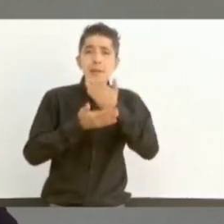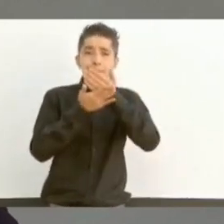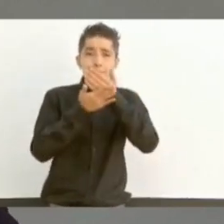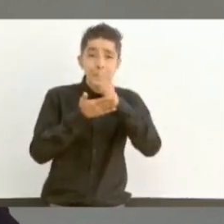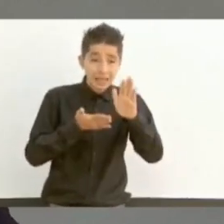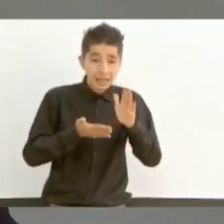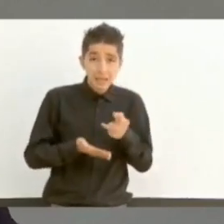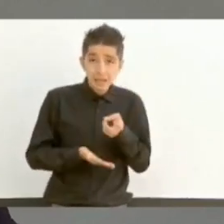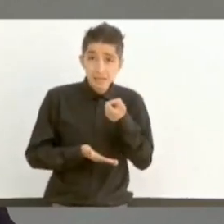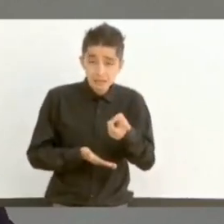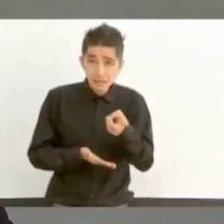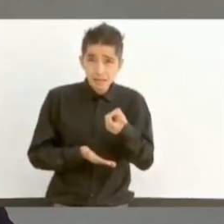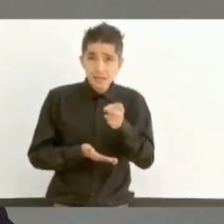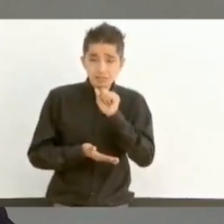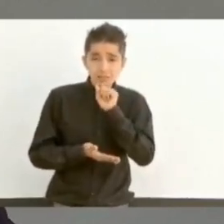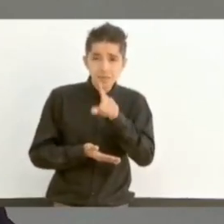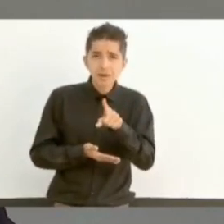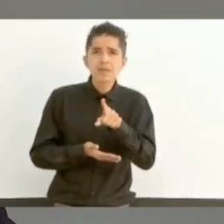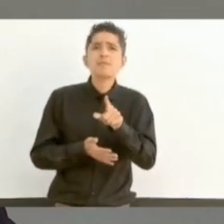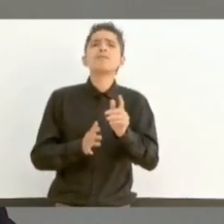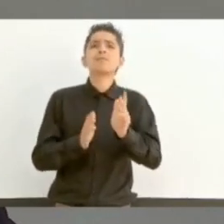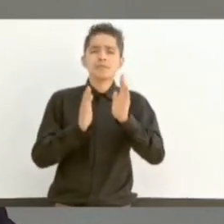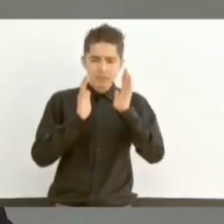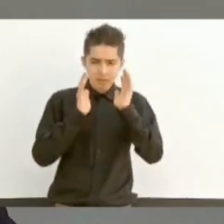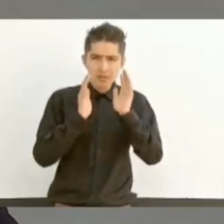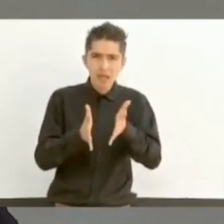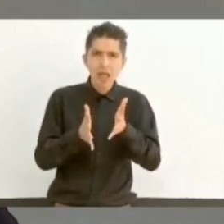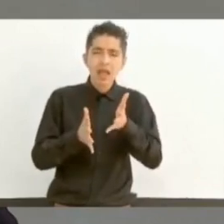eso, ya